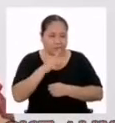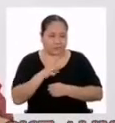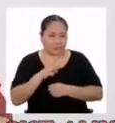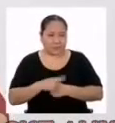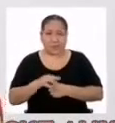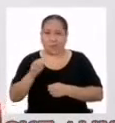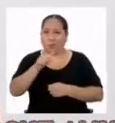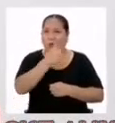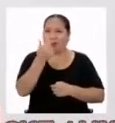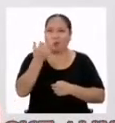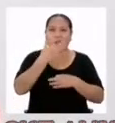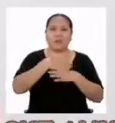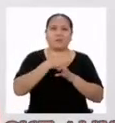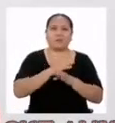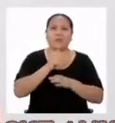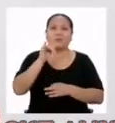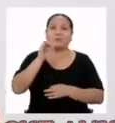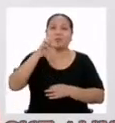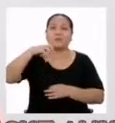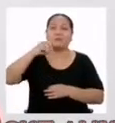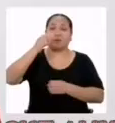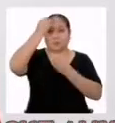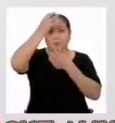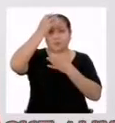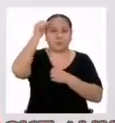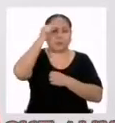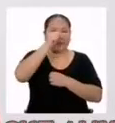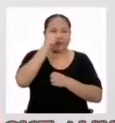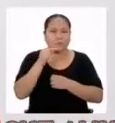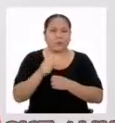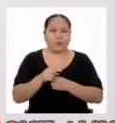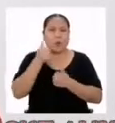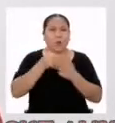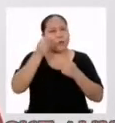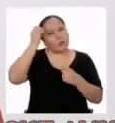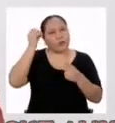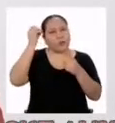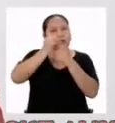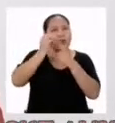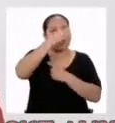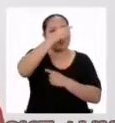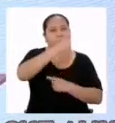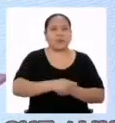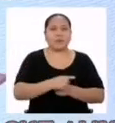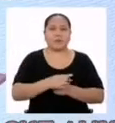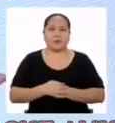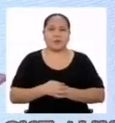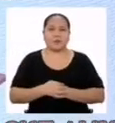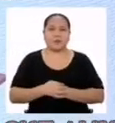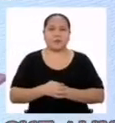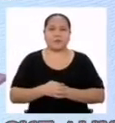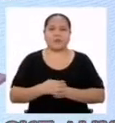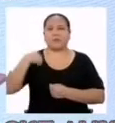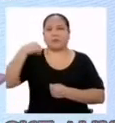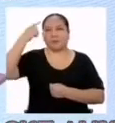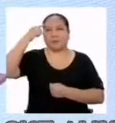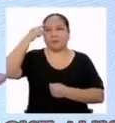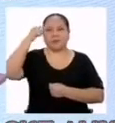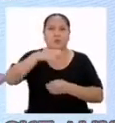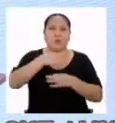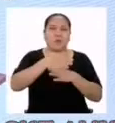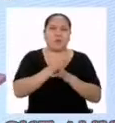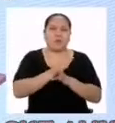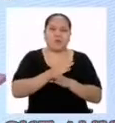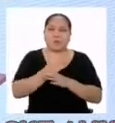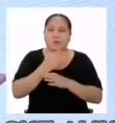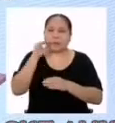tipo de información. ¿Cuál crees que ha sido la finalidad de este párrafo? Creo que es una manera de